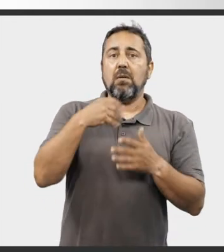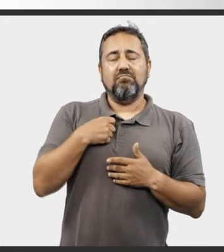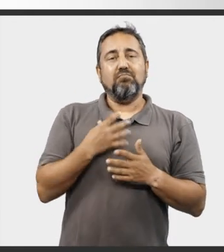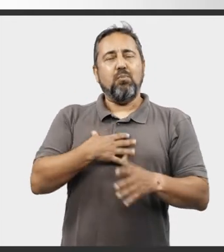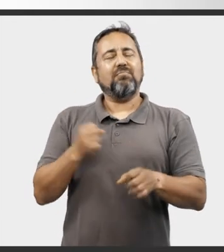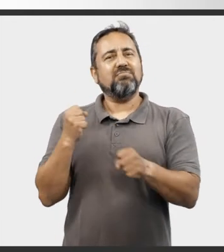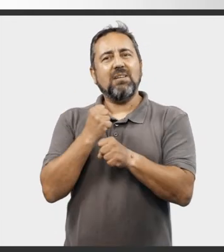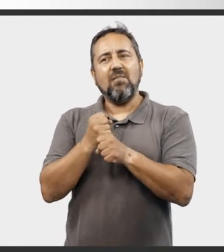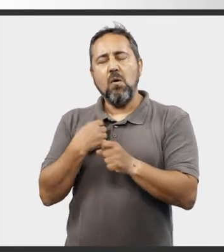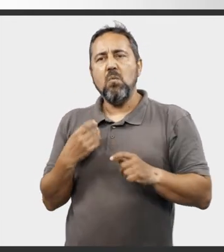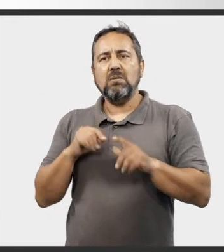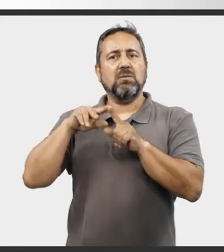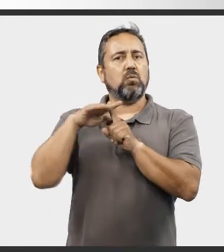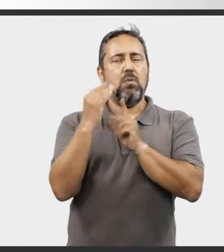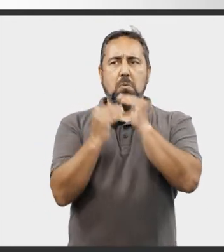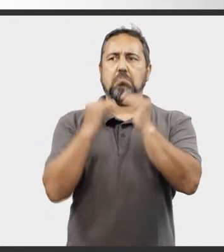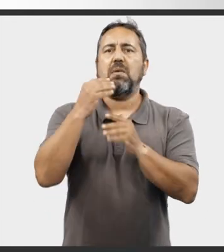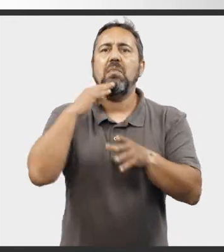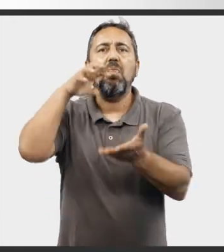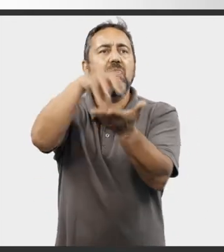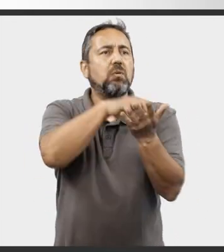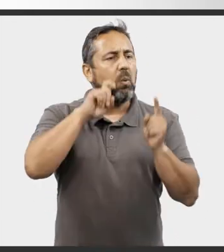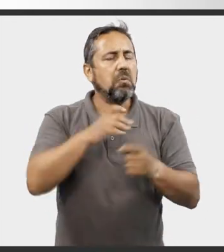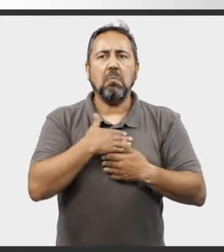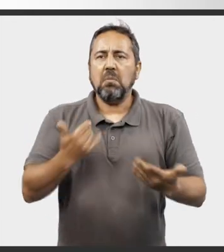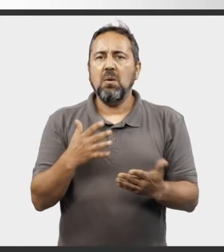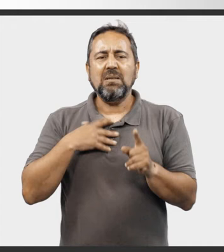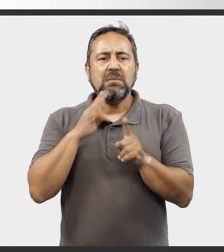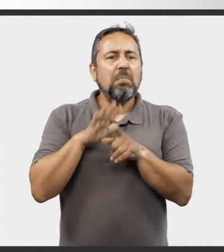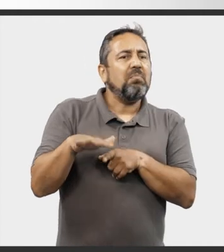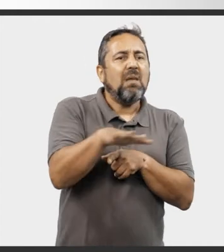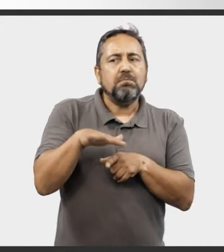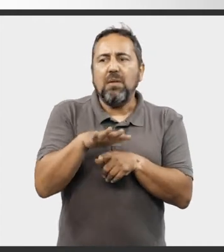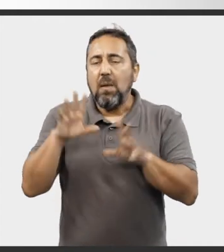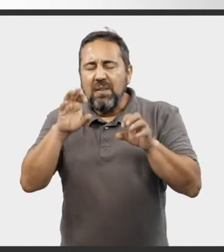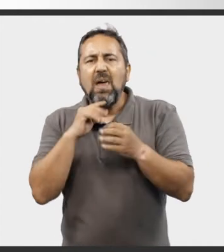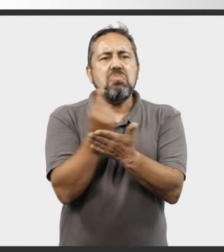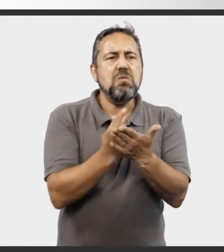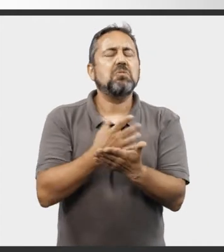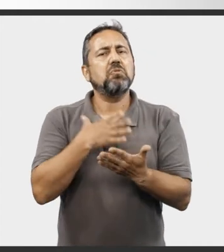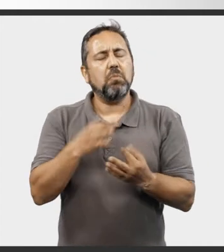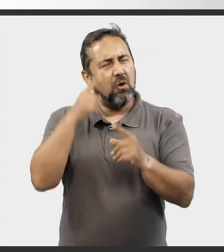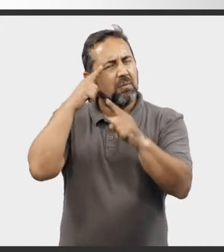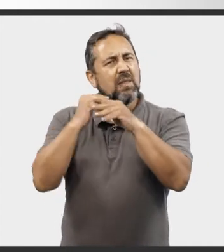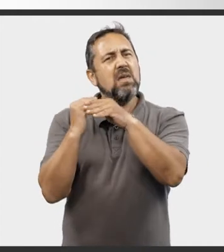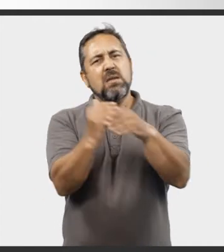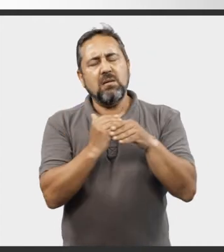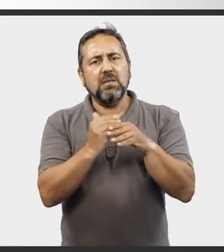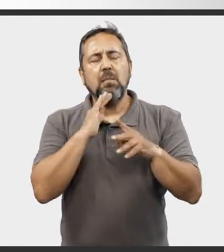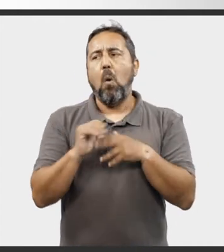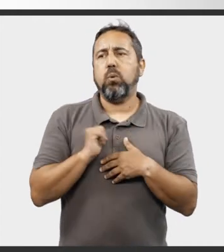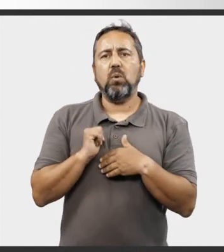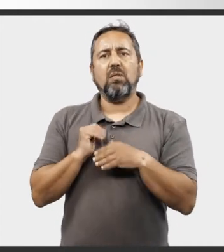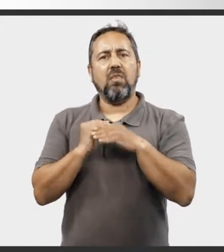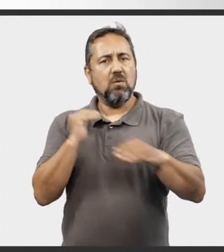en cualquier tipo de centro educativo siendo capaz de diseñar espacios de aprendizaje con especial atención a la equidad la igualdad de oportunidades